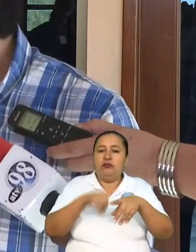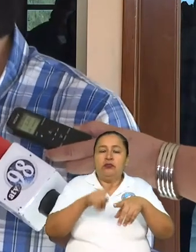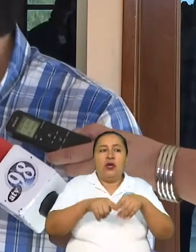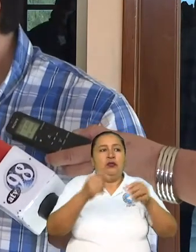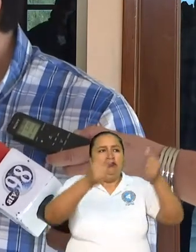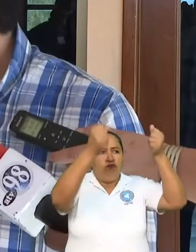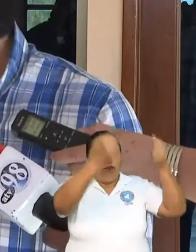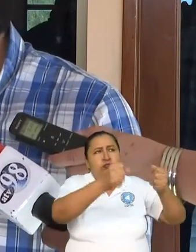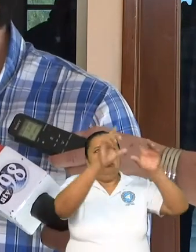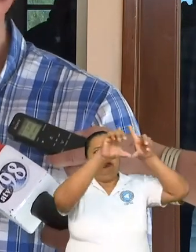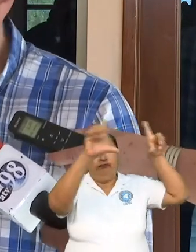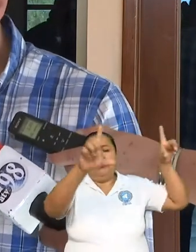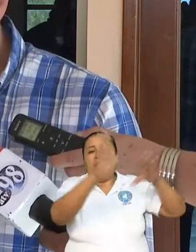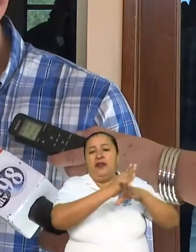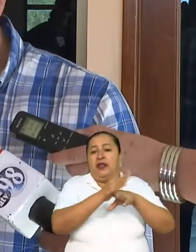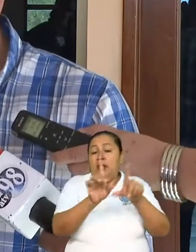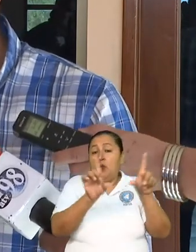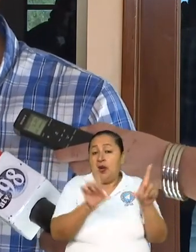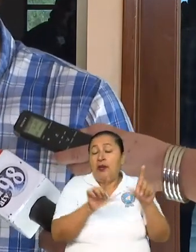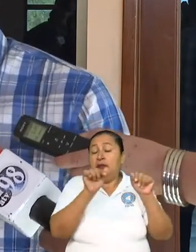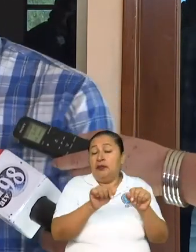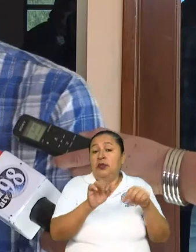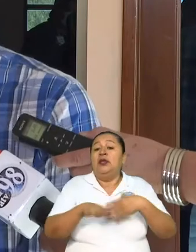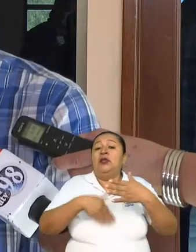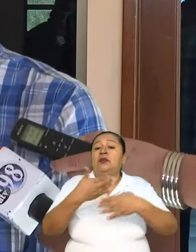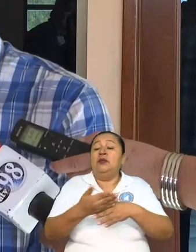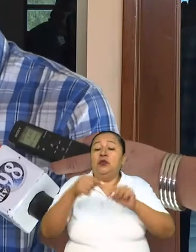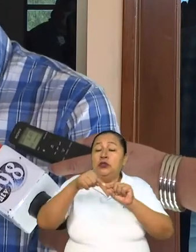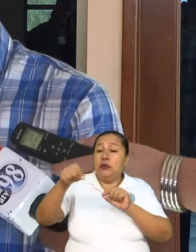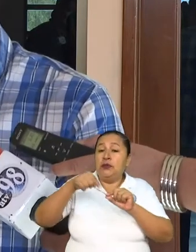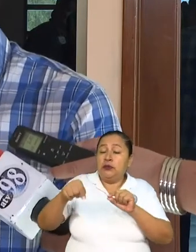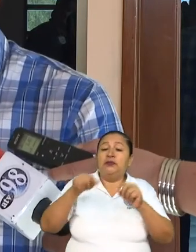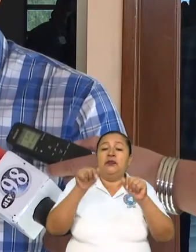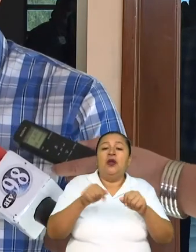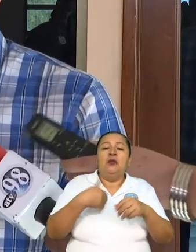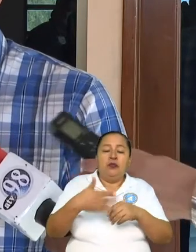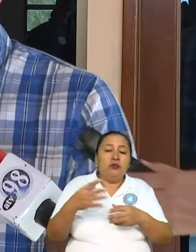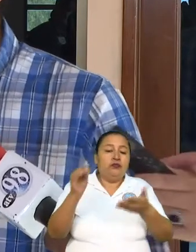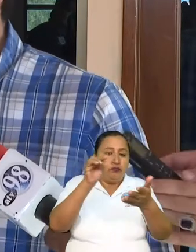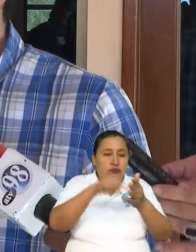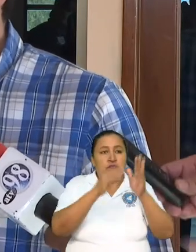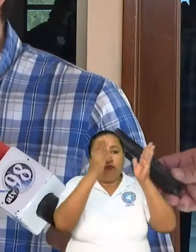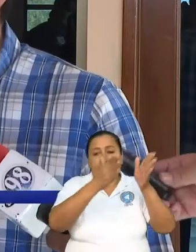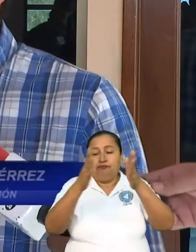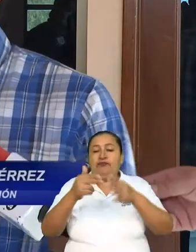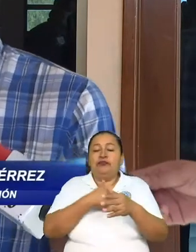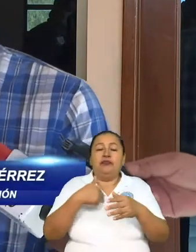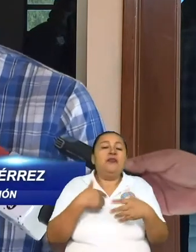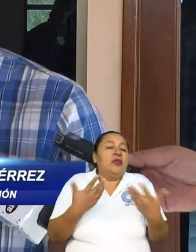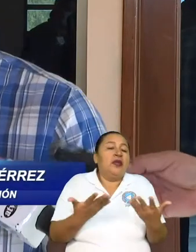posicionar rótulos en diferentes partes del país, en todos los municipios del país, por posicionar esos rótulos, lo que estamos dando